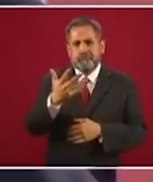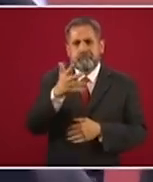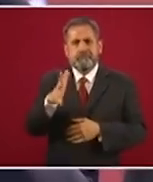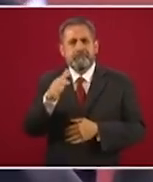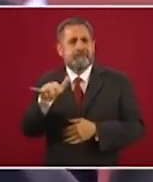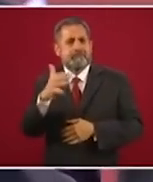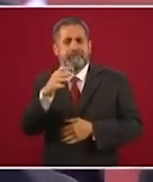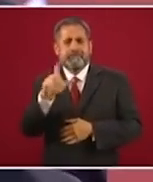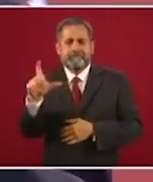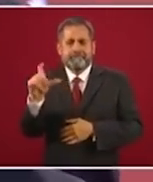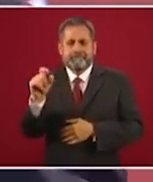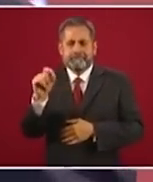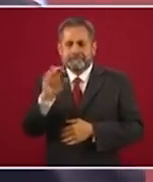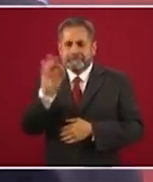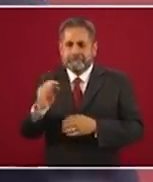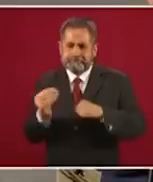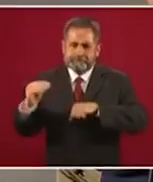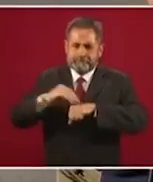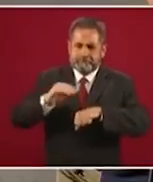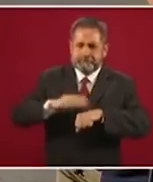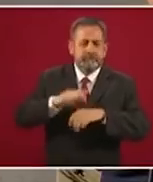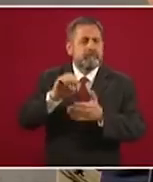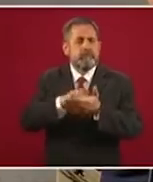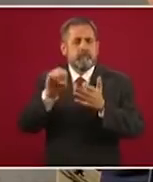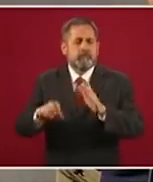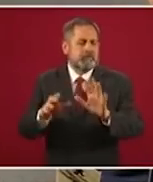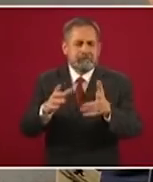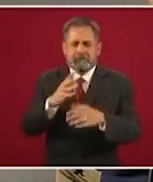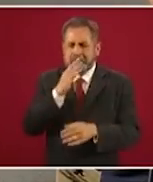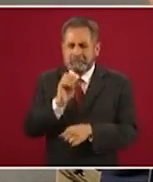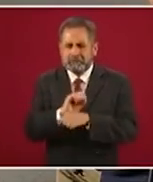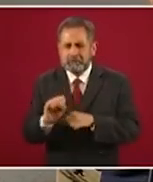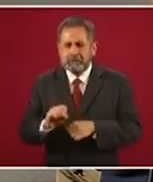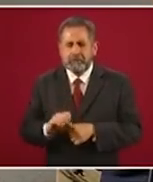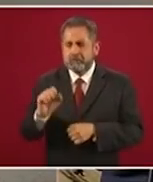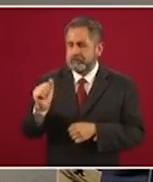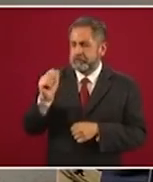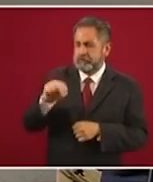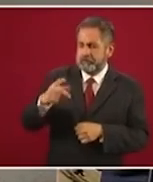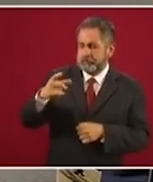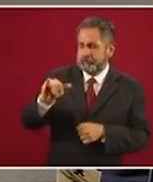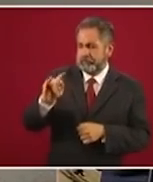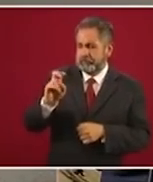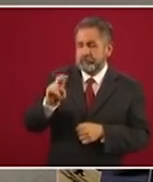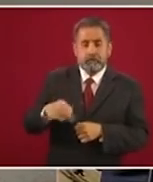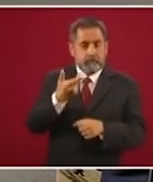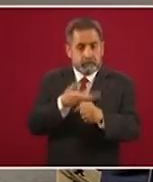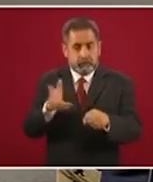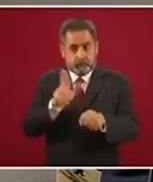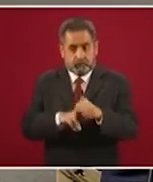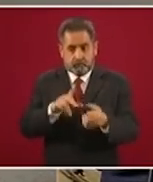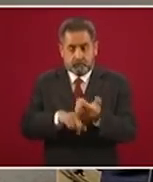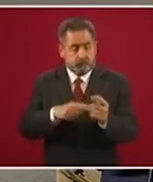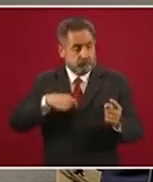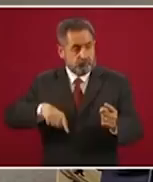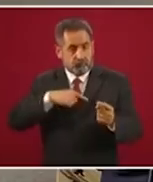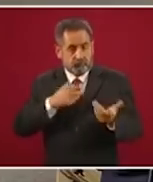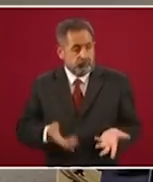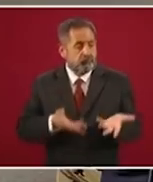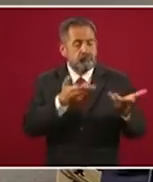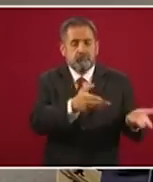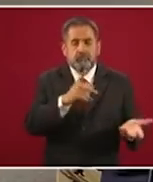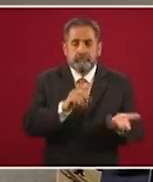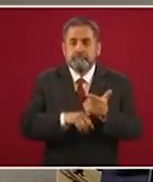10, 15 y hasta 20%. Pongo un ejemplo muy sensible, el de San Quintín, que es el hospital al que nosotros a su personal le